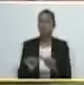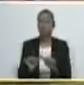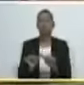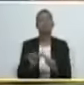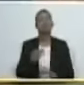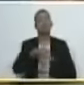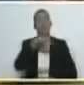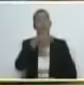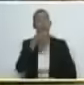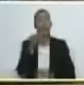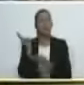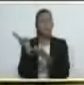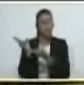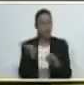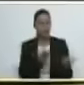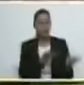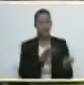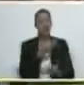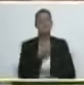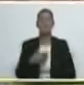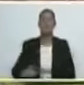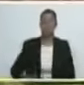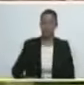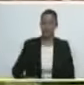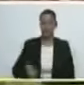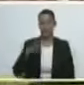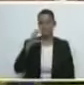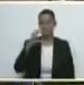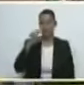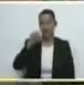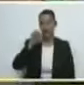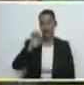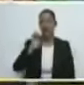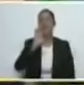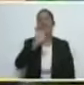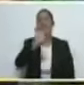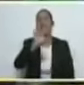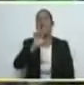del presidente del Poder Electoral, doctor Elvis Amoroso.